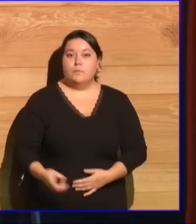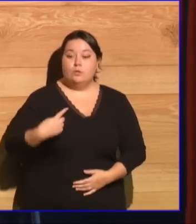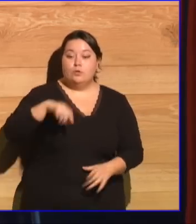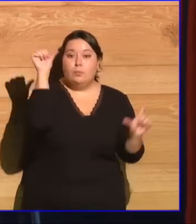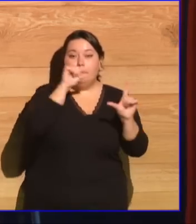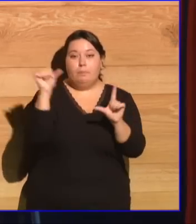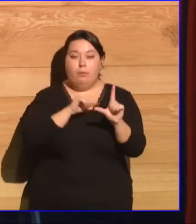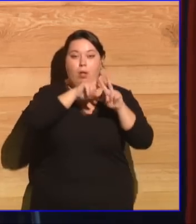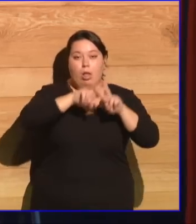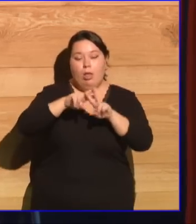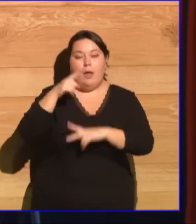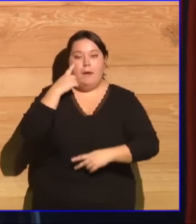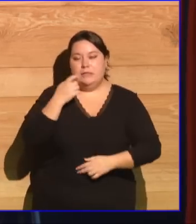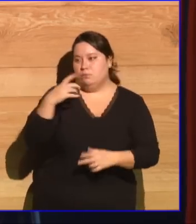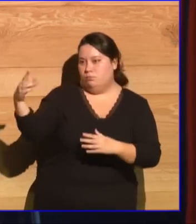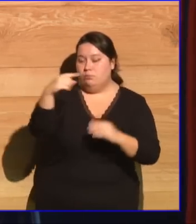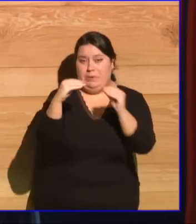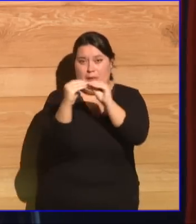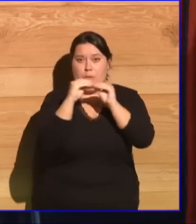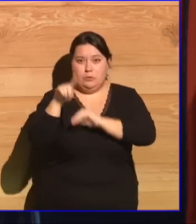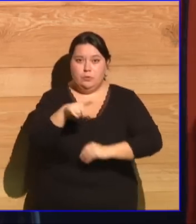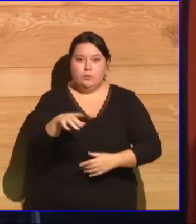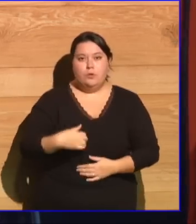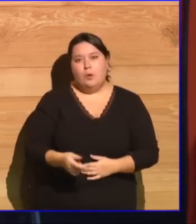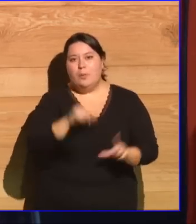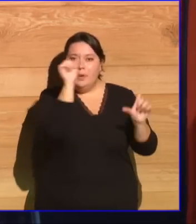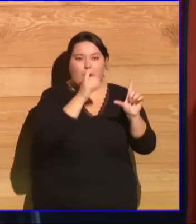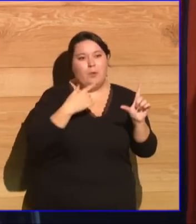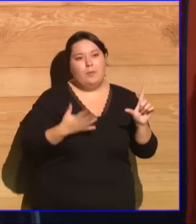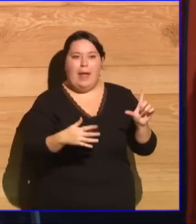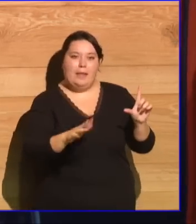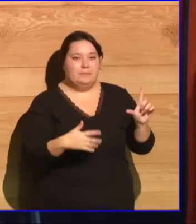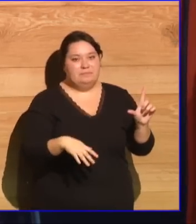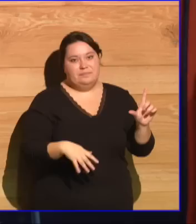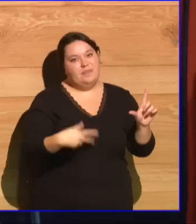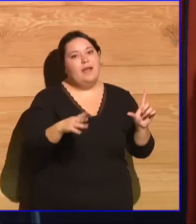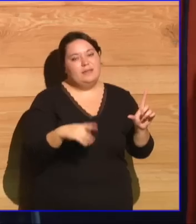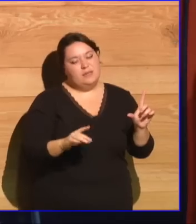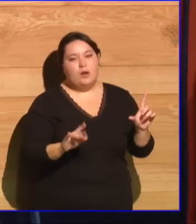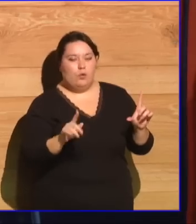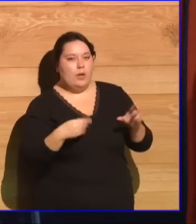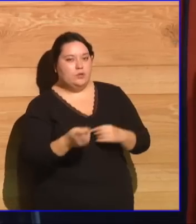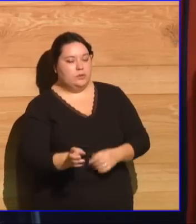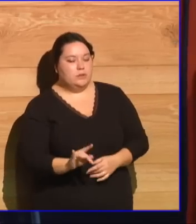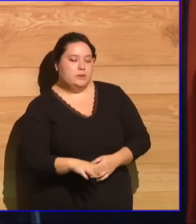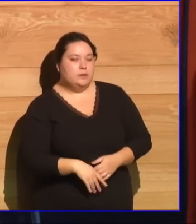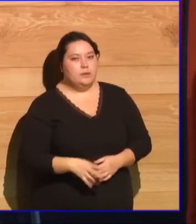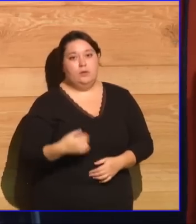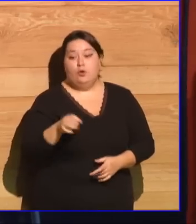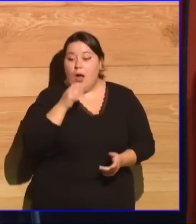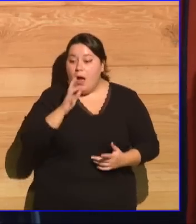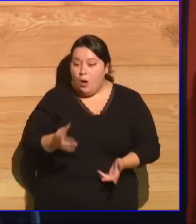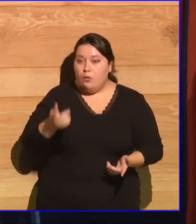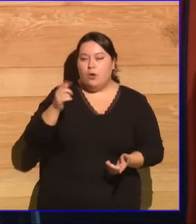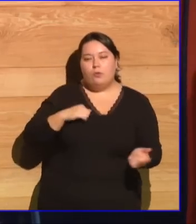de pelis, a ver si estáis de acuerdo. De pelis de estas que son como, bueno, sí, Yeah. era de Spielberg y tal, y que yo por lo menos ahora